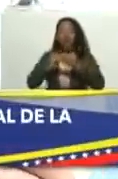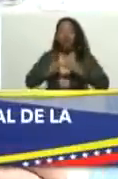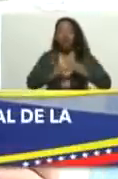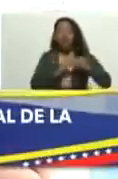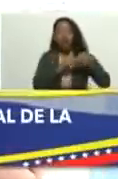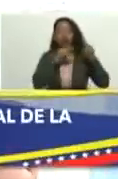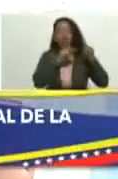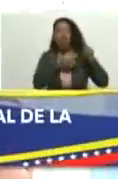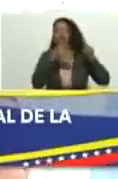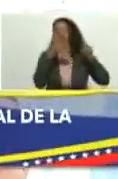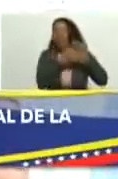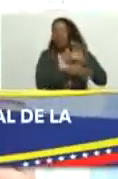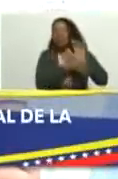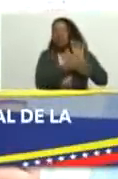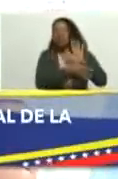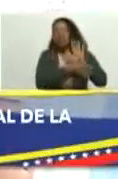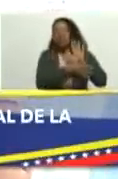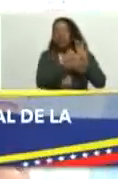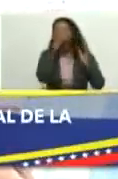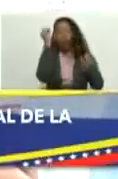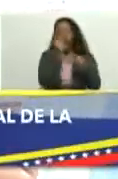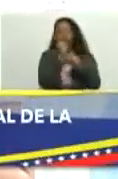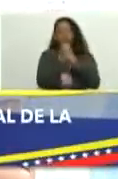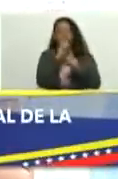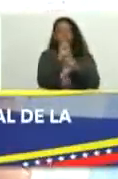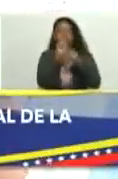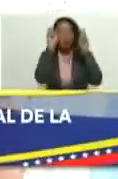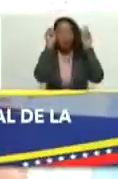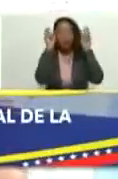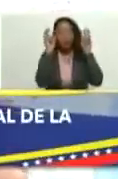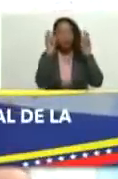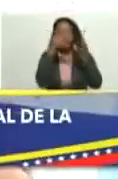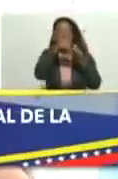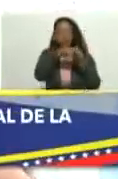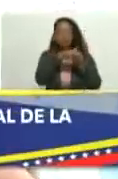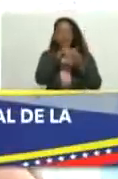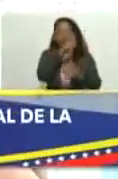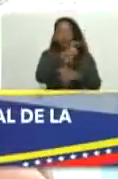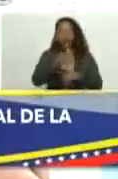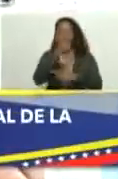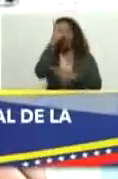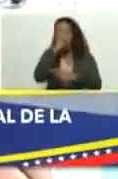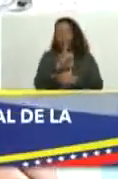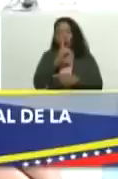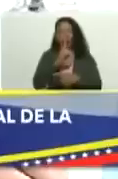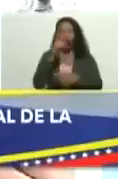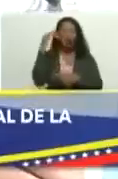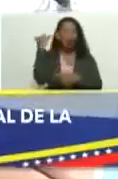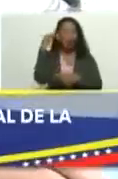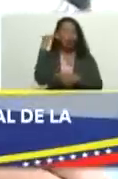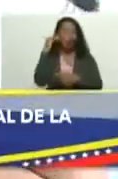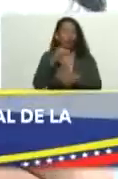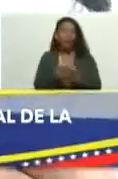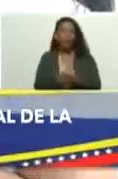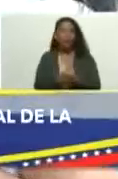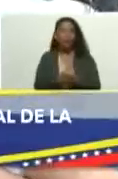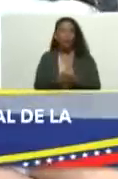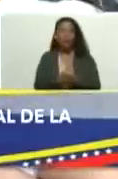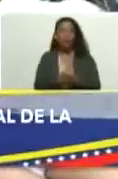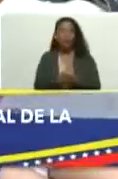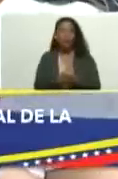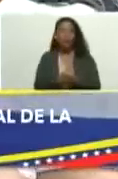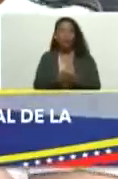es, trabaja única y exclusivamente personas con discapacidad auditiva.